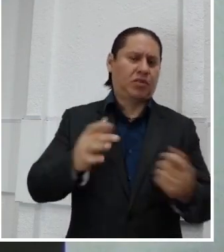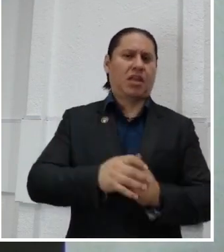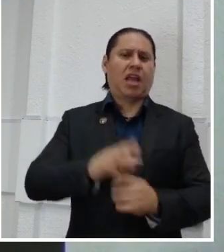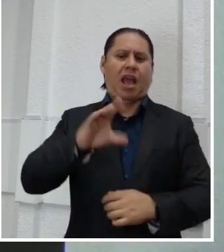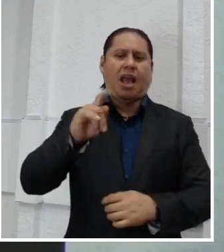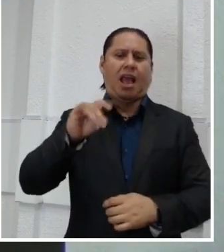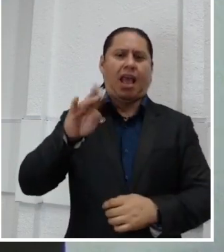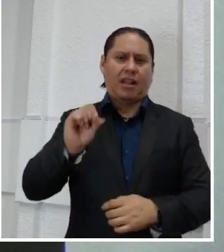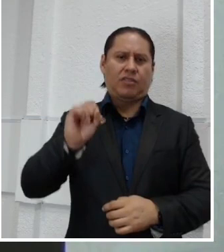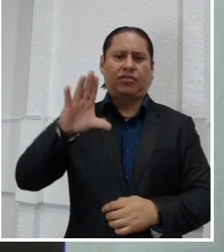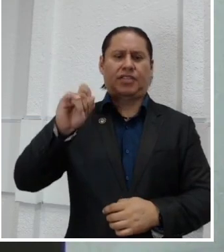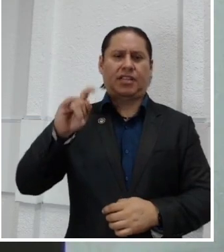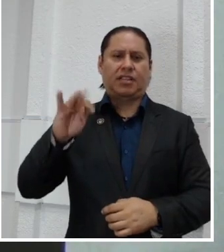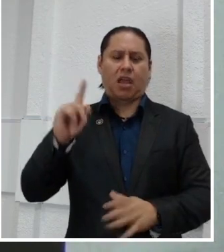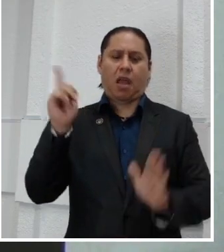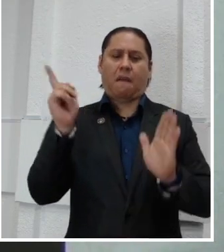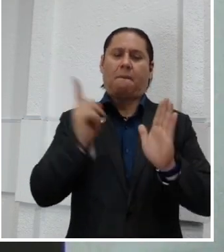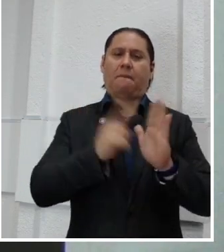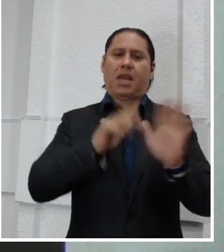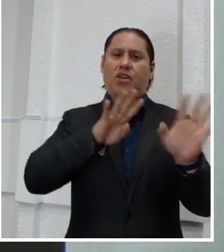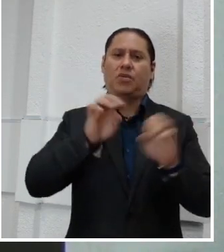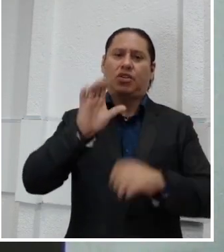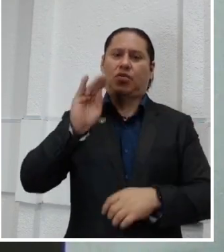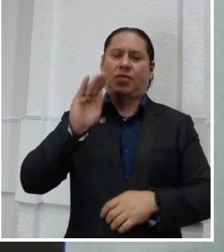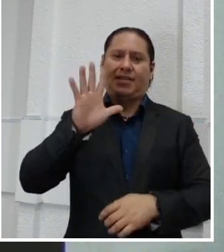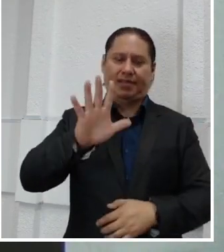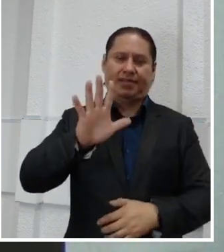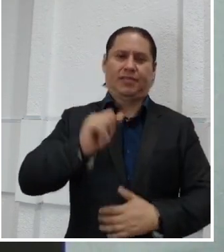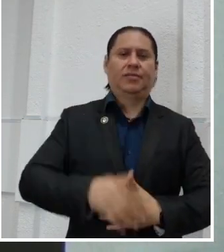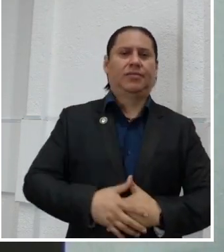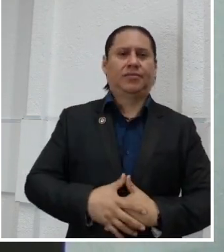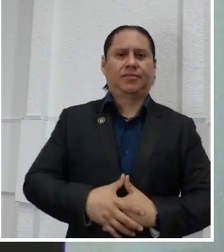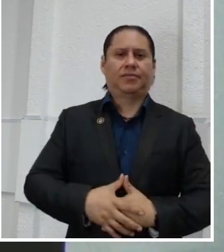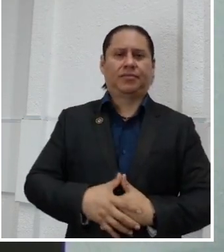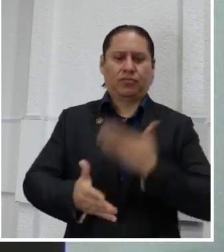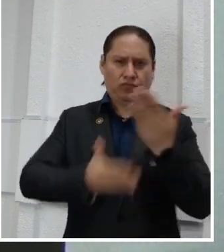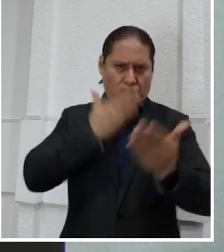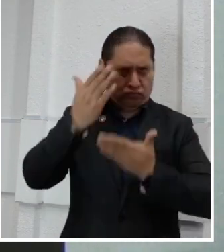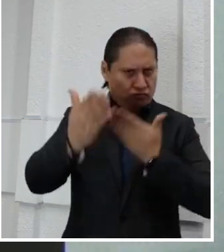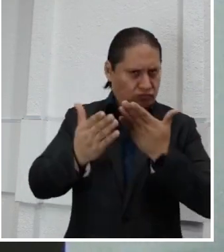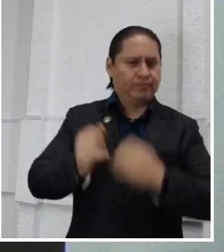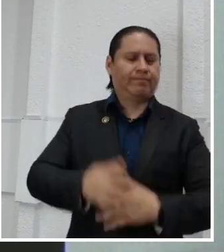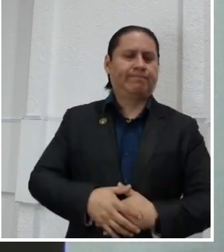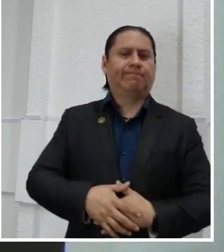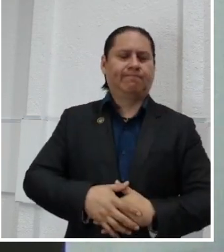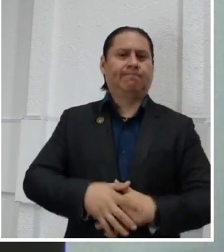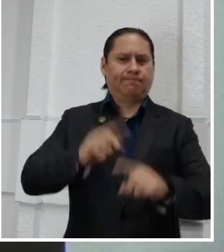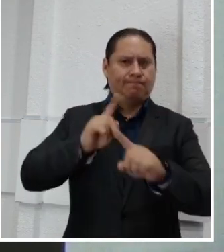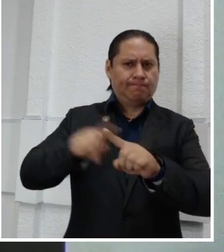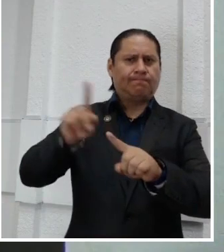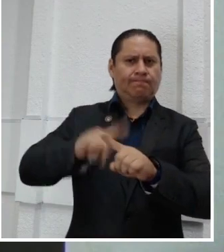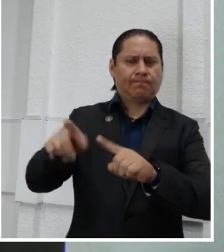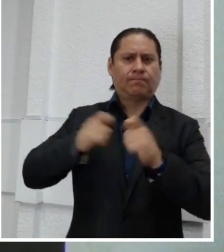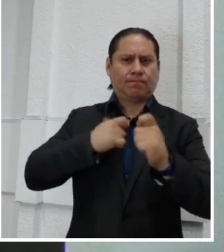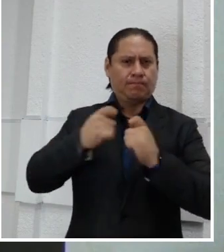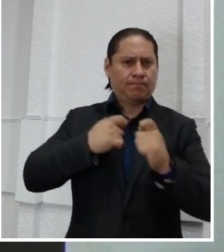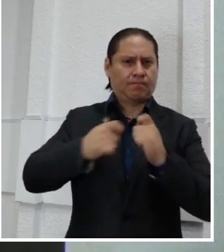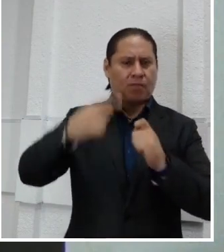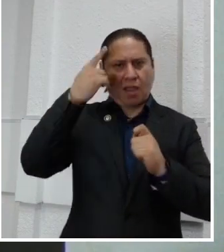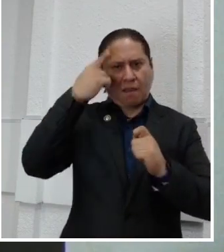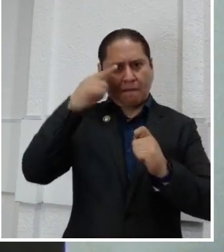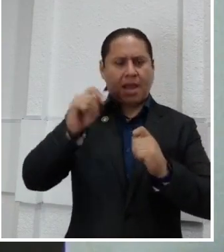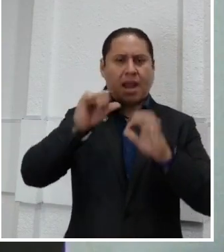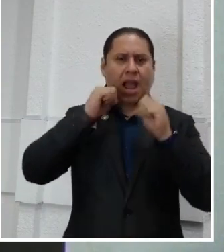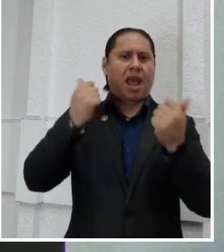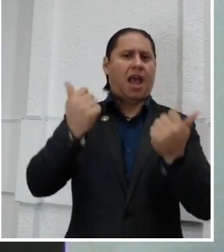Septién García en 1995. Realizó diversas gestiones para la